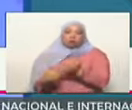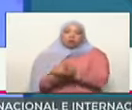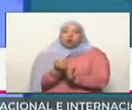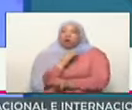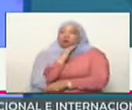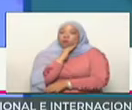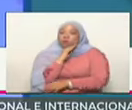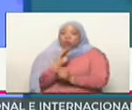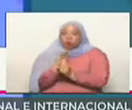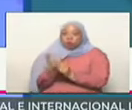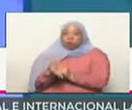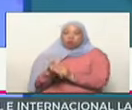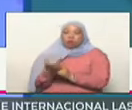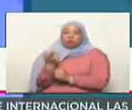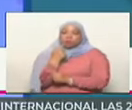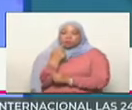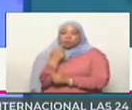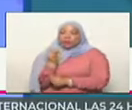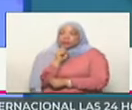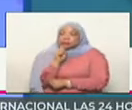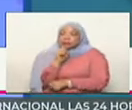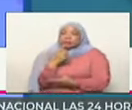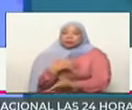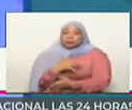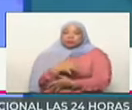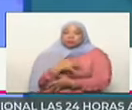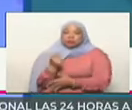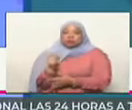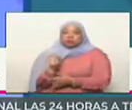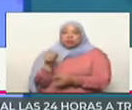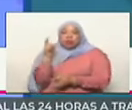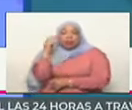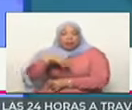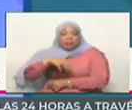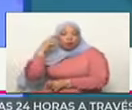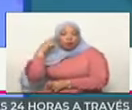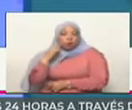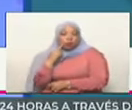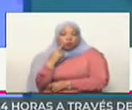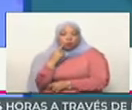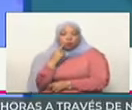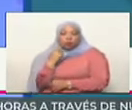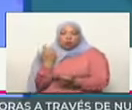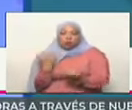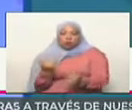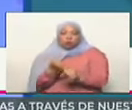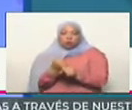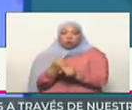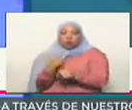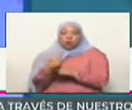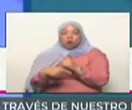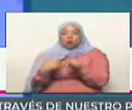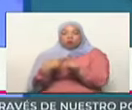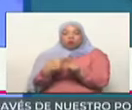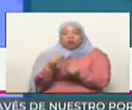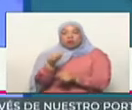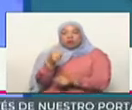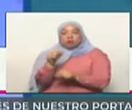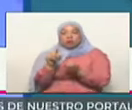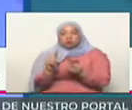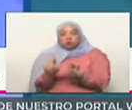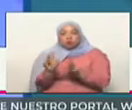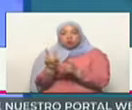que venía en camino. Y desde la Gran Sabana, cuando llega ya a Puerto Guanta el 16 de abril